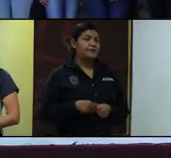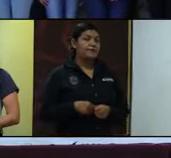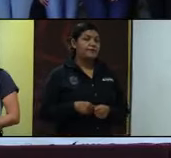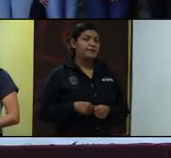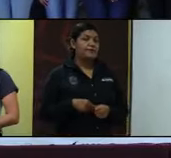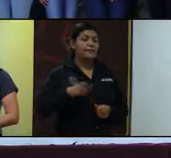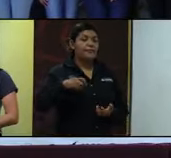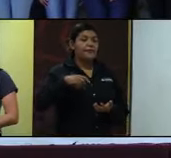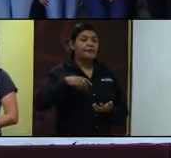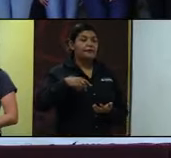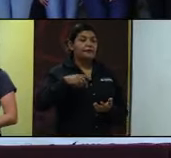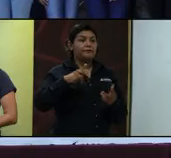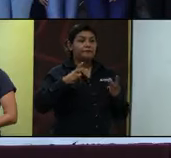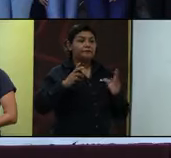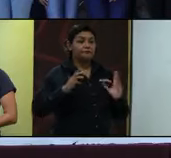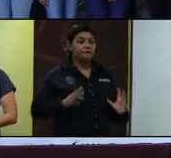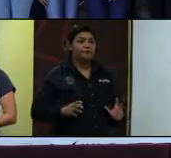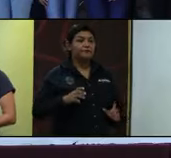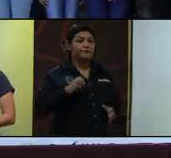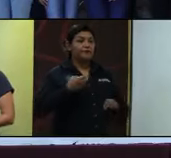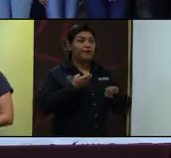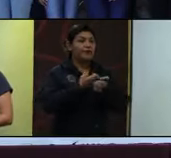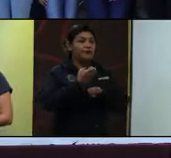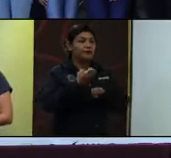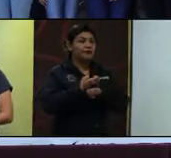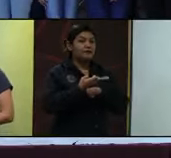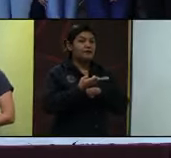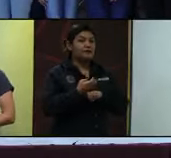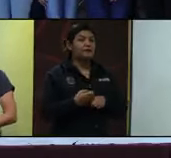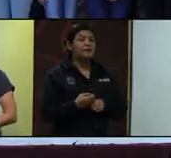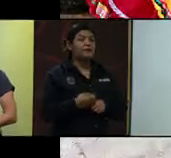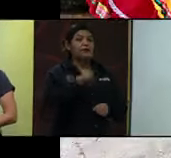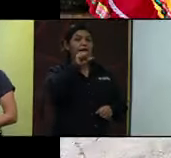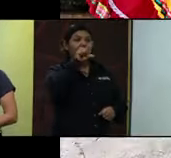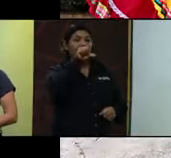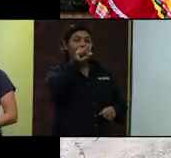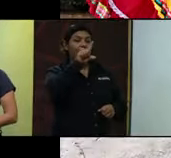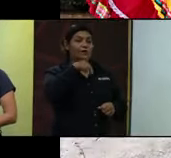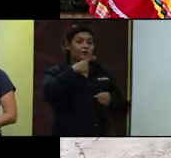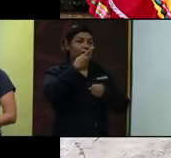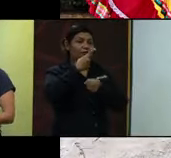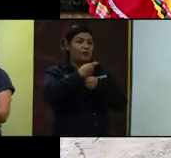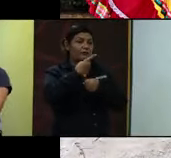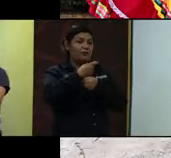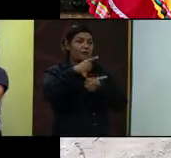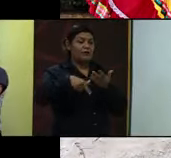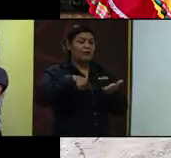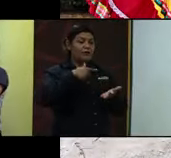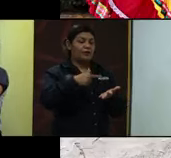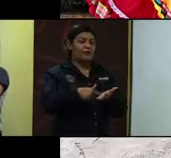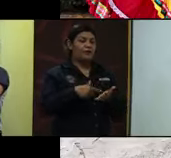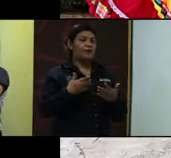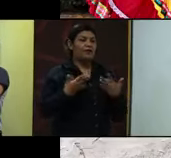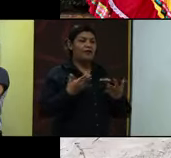del regional del estado de Jalisco, bueno, obtuvimos el primer lugar. Aquí está el trofeo, mire.